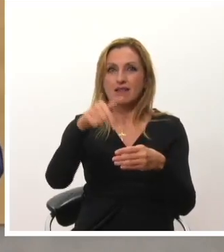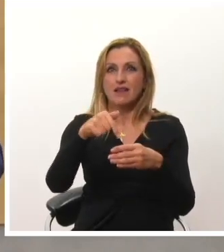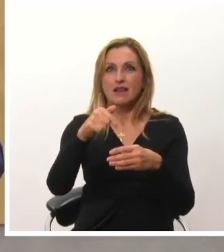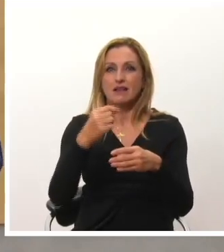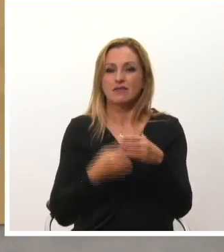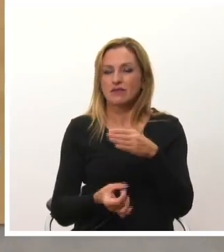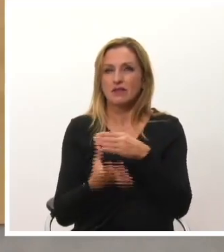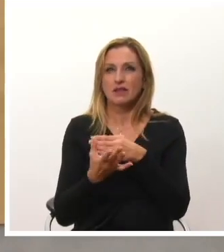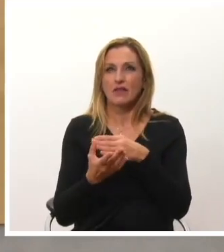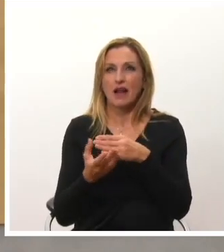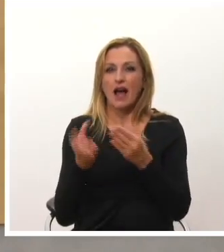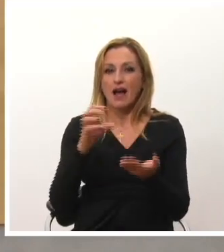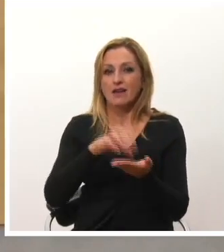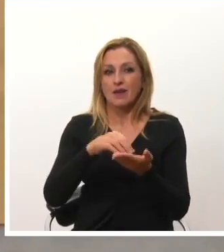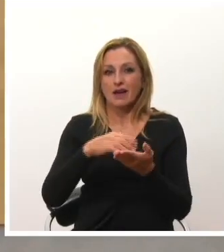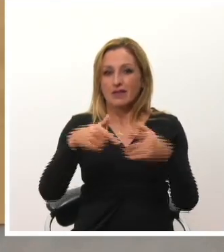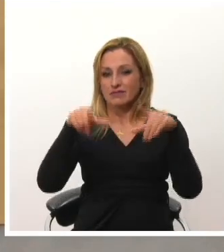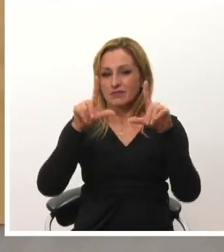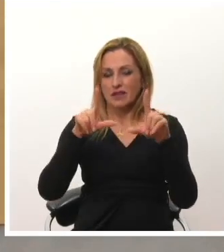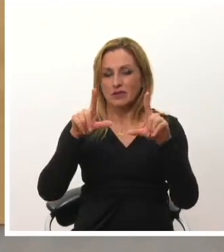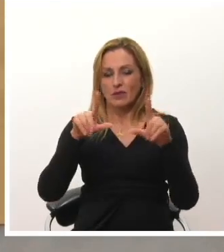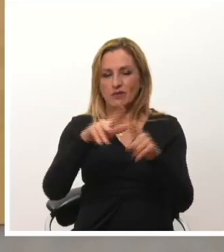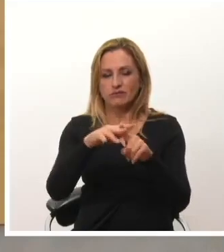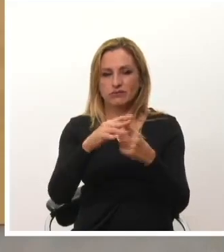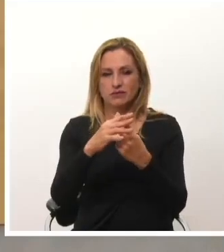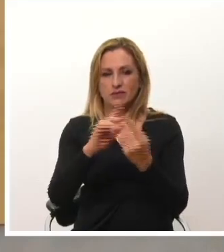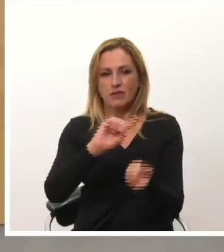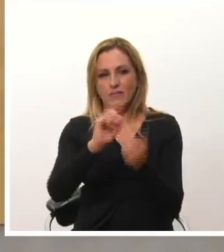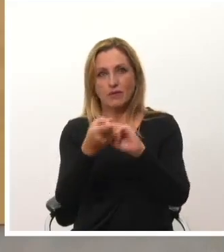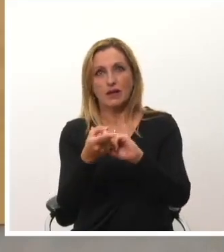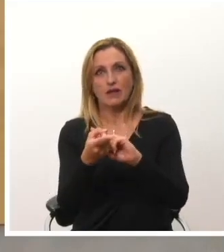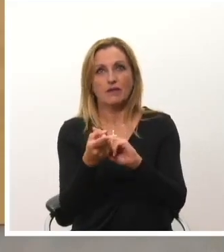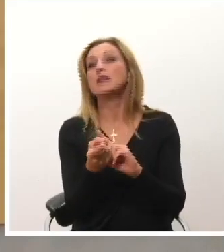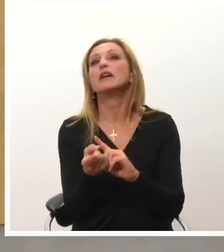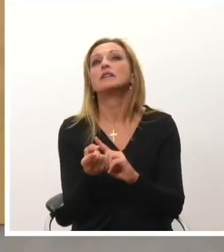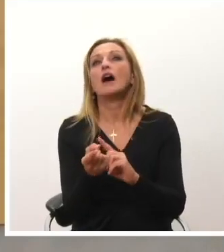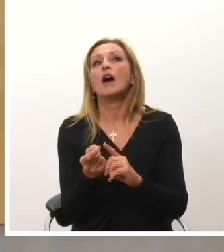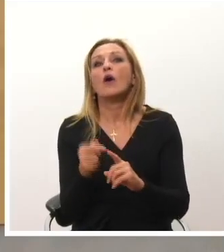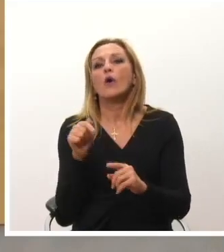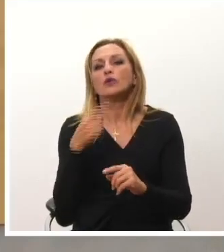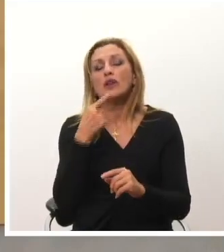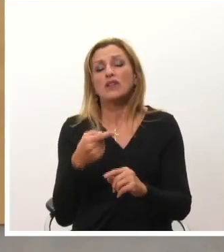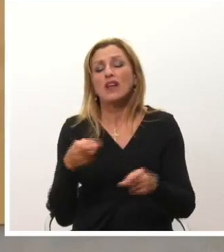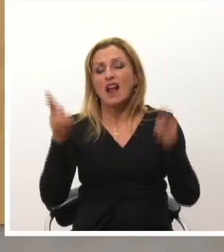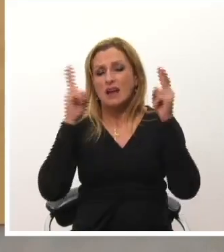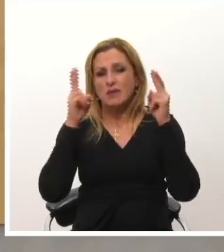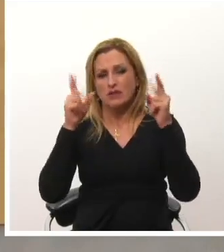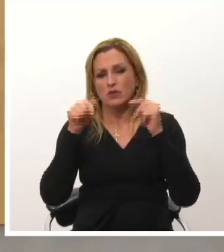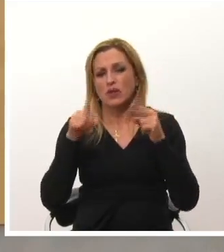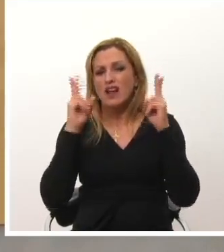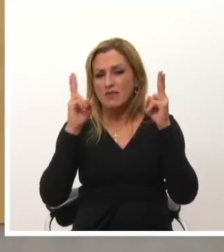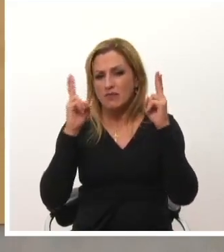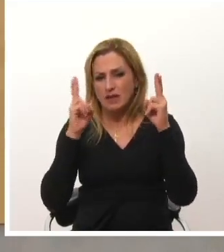la imagen de la institución ha dado También usted un discurso sentimentaloide hablando de la esperanza ustedes son la esperanza ustedes son la